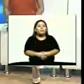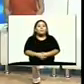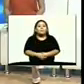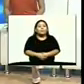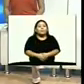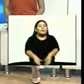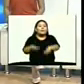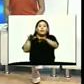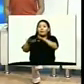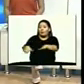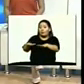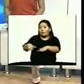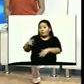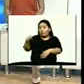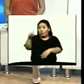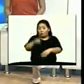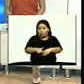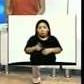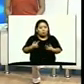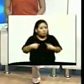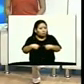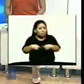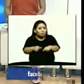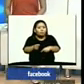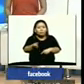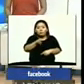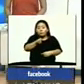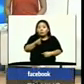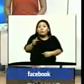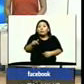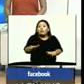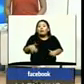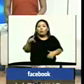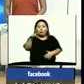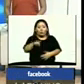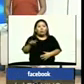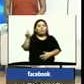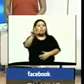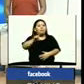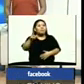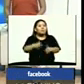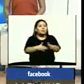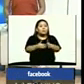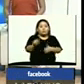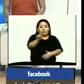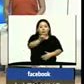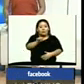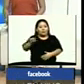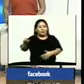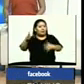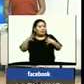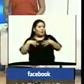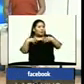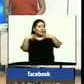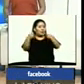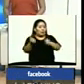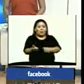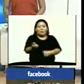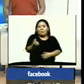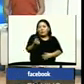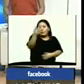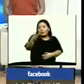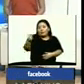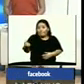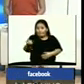Muchas gracias y nosotros vamos a seguir con más noticias, contarles que este lunes se inauguró la Semana de la Salud y en los próximos días cientos de